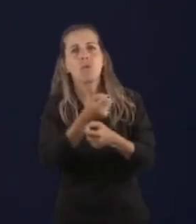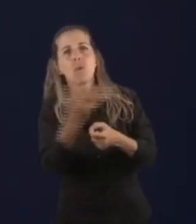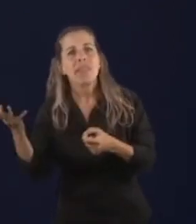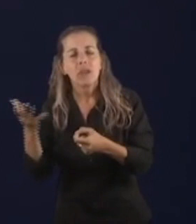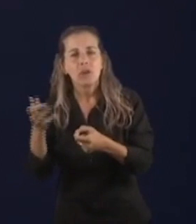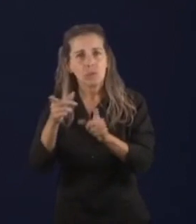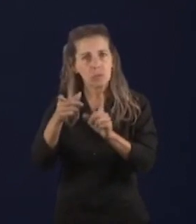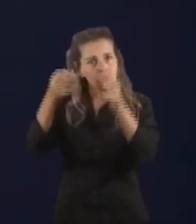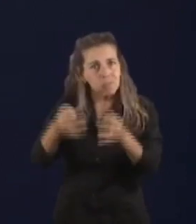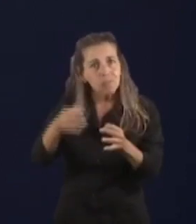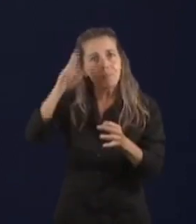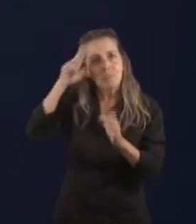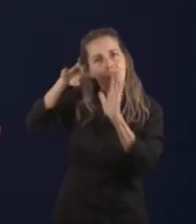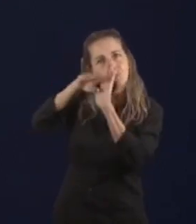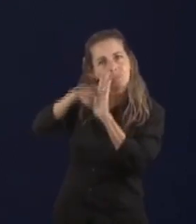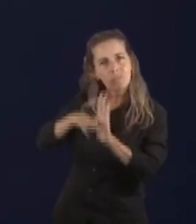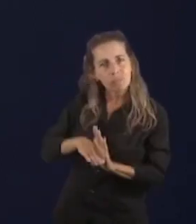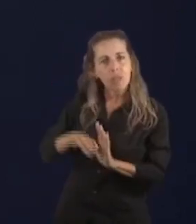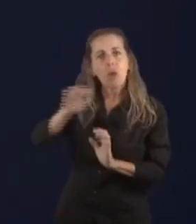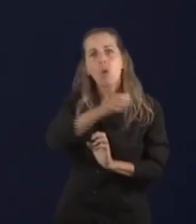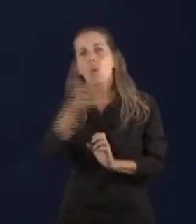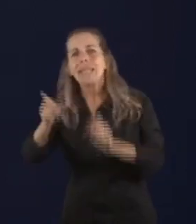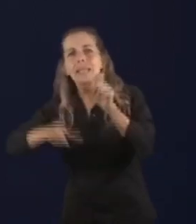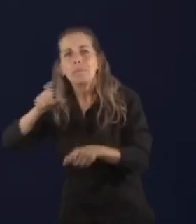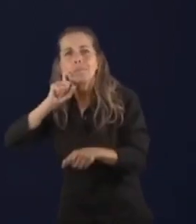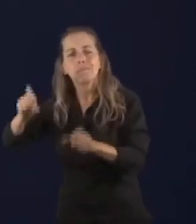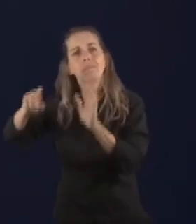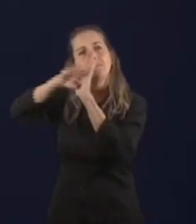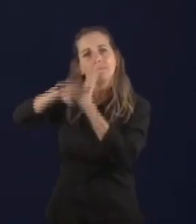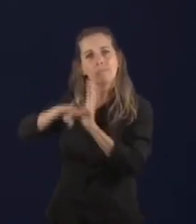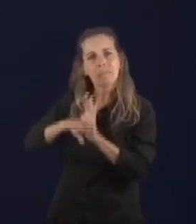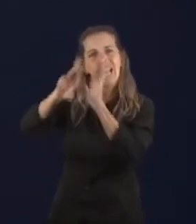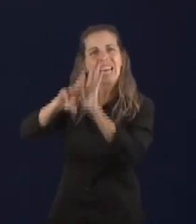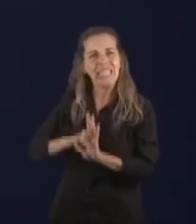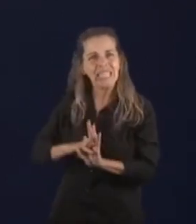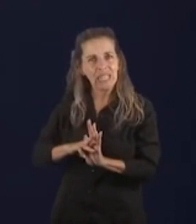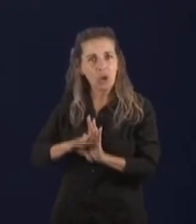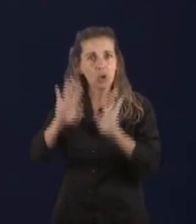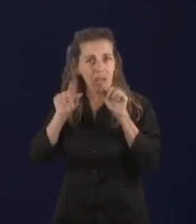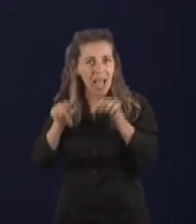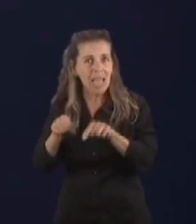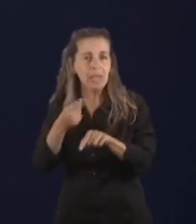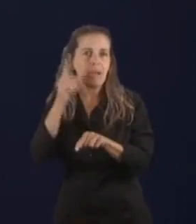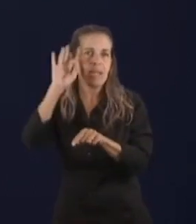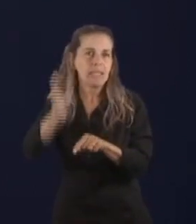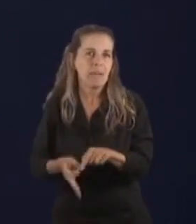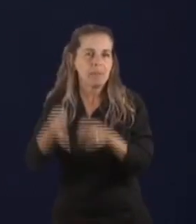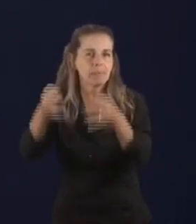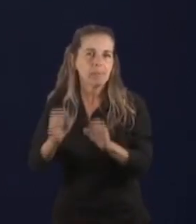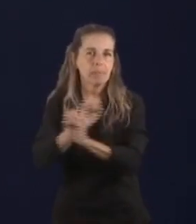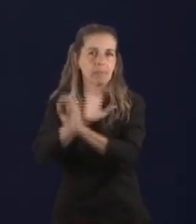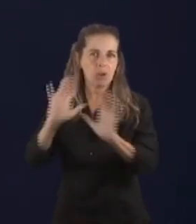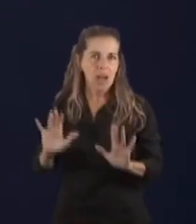que no han cumplido con la con la con la normativa O con los requisitos y quiénes Sí y ahí se van a dar cuenta que efectivamente